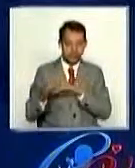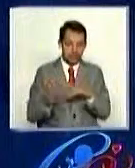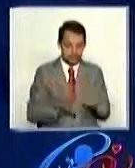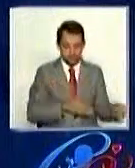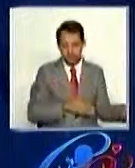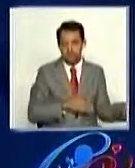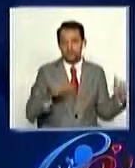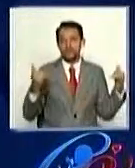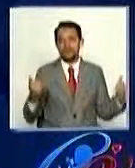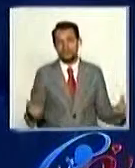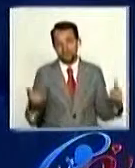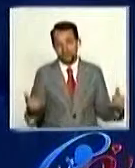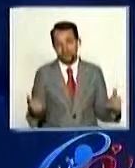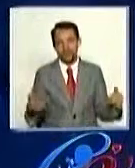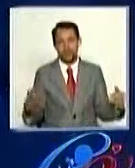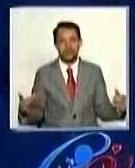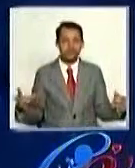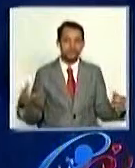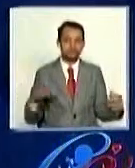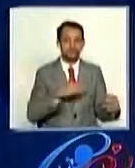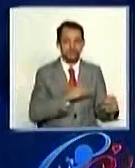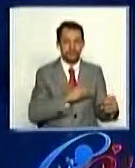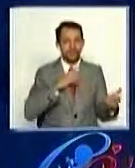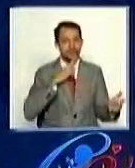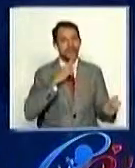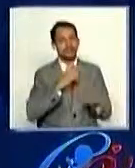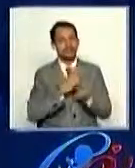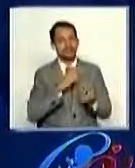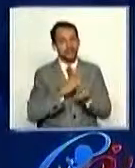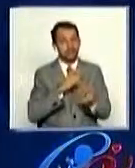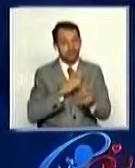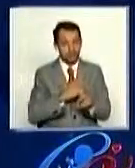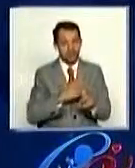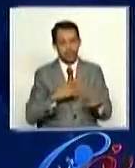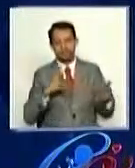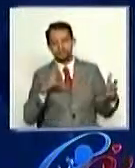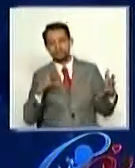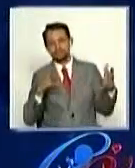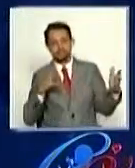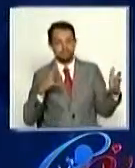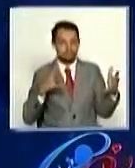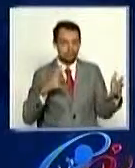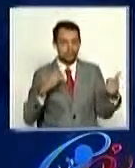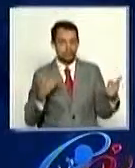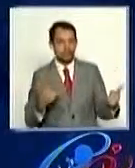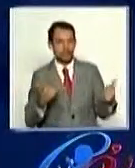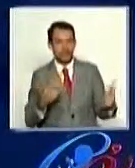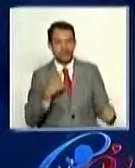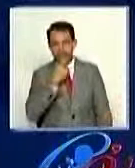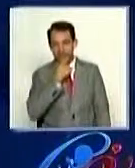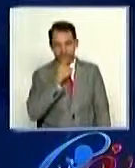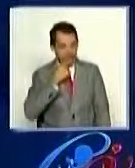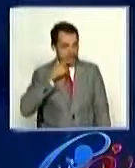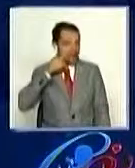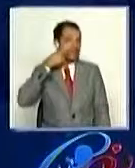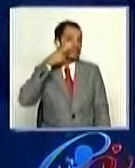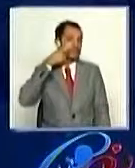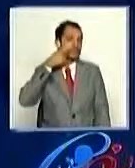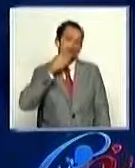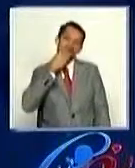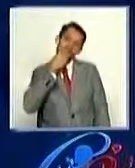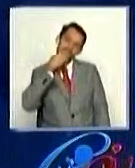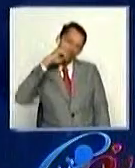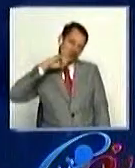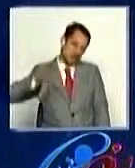Desafortunadamente, en este caso, es más complicado el tratamiento radical, que sería retirar